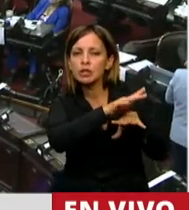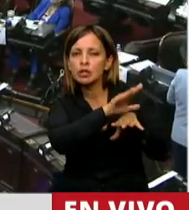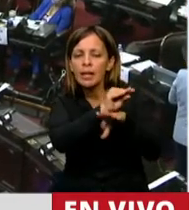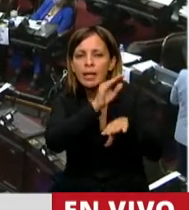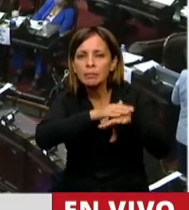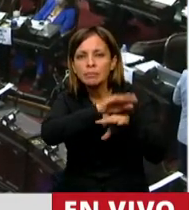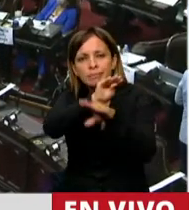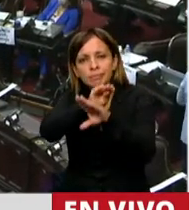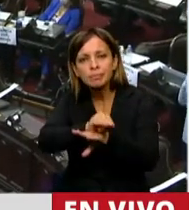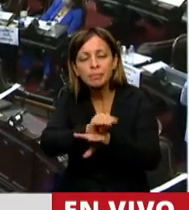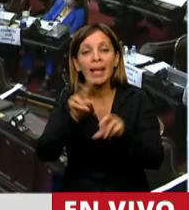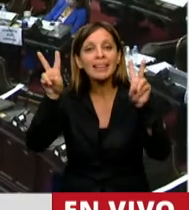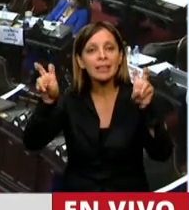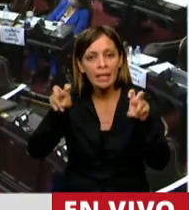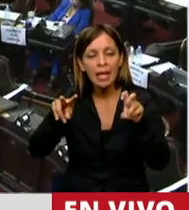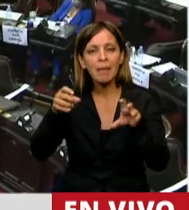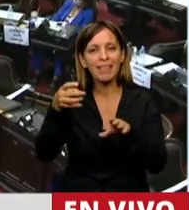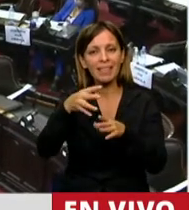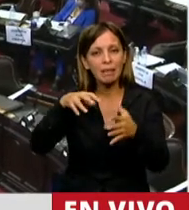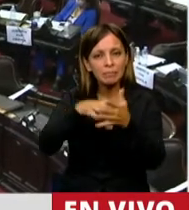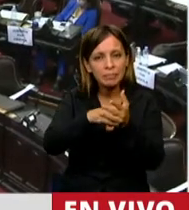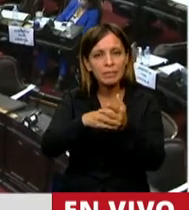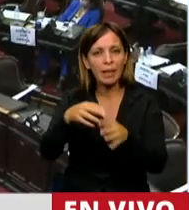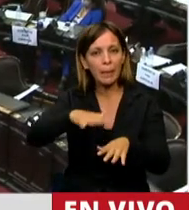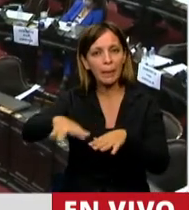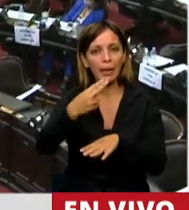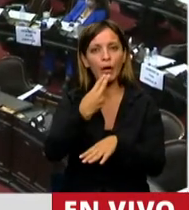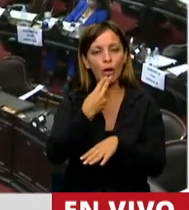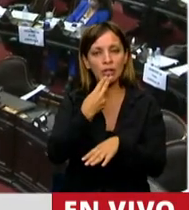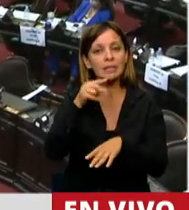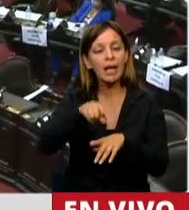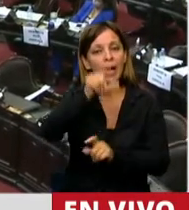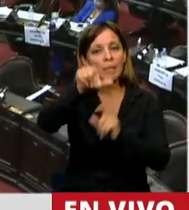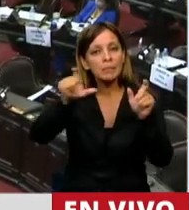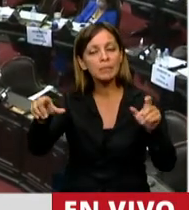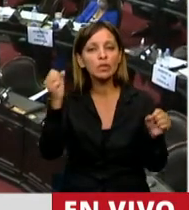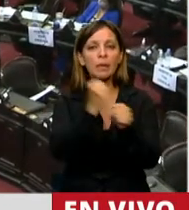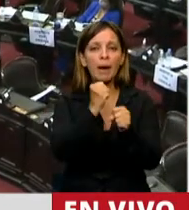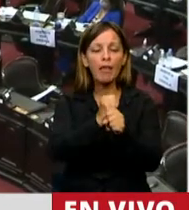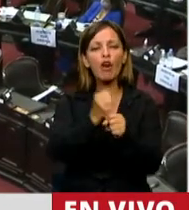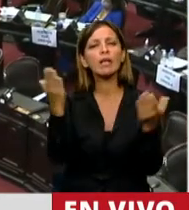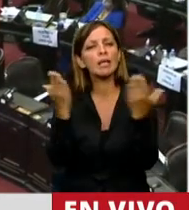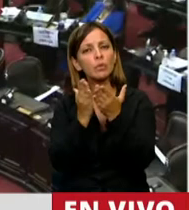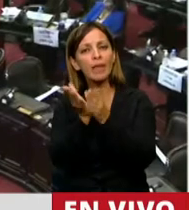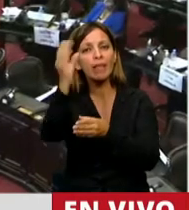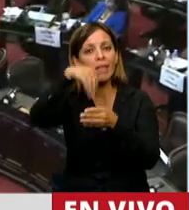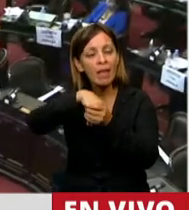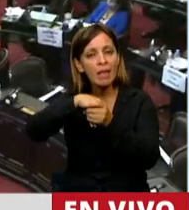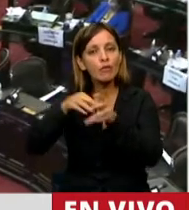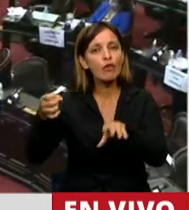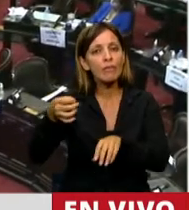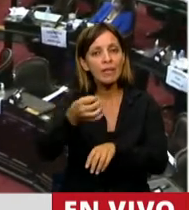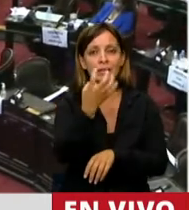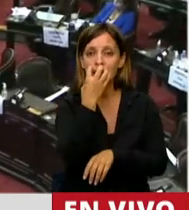de la tragedia de Once, debo recordar que los trabajadores y estudiantes que venían en el Sarmiento, muchos de